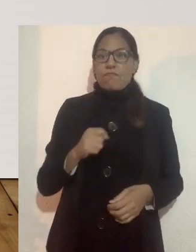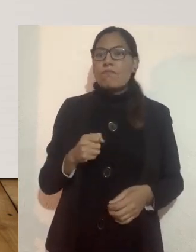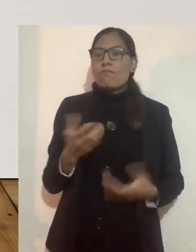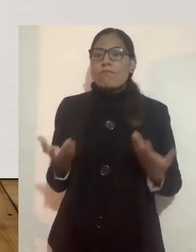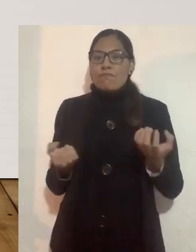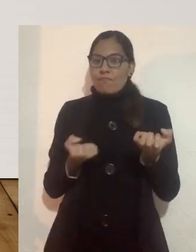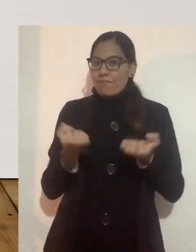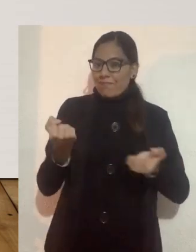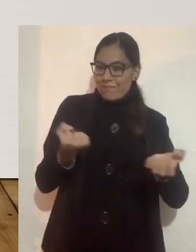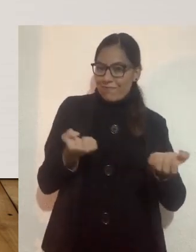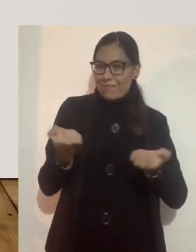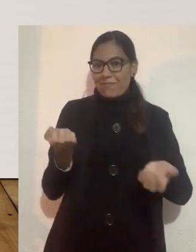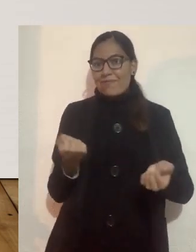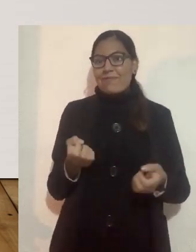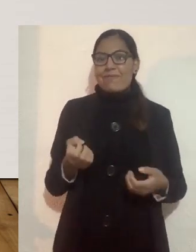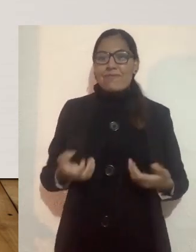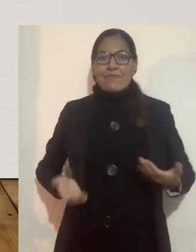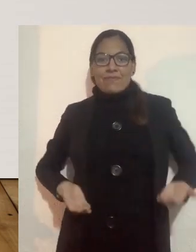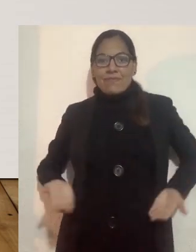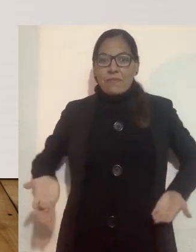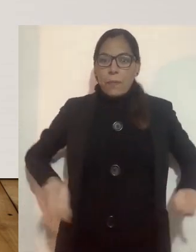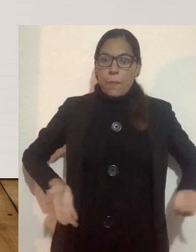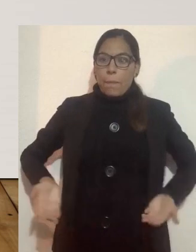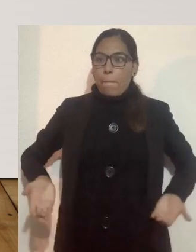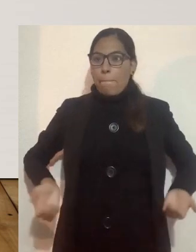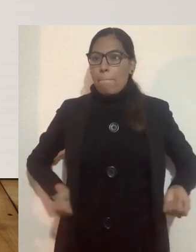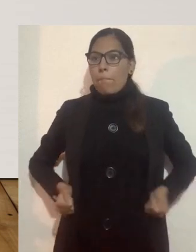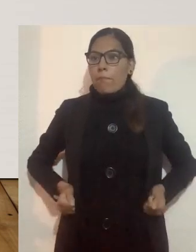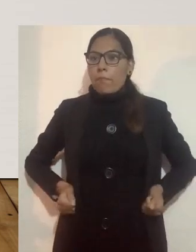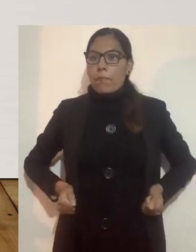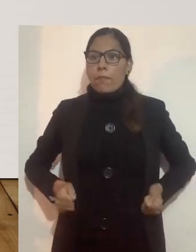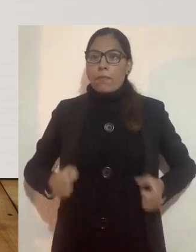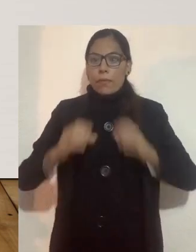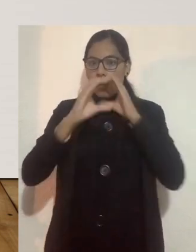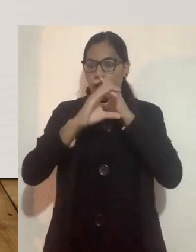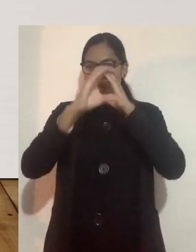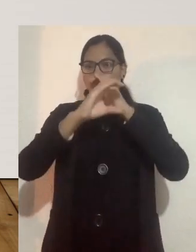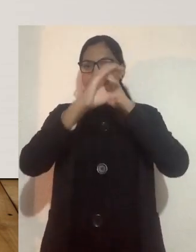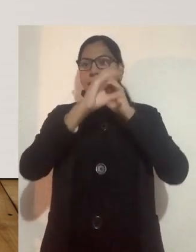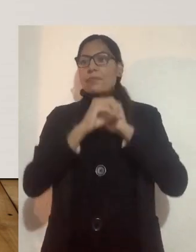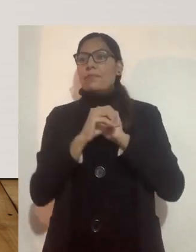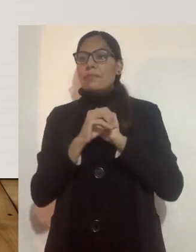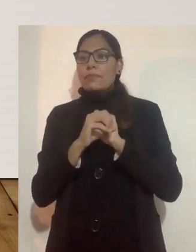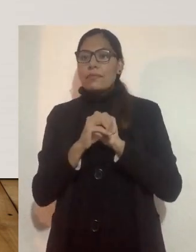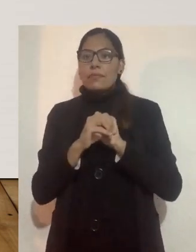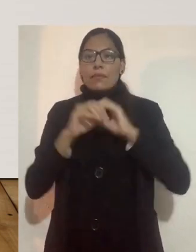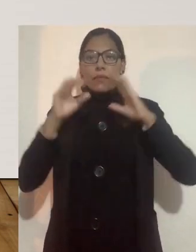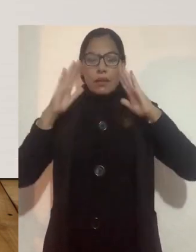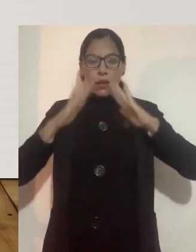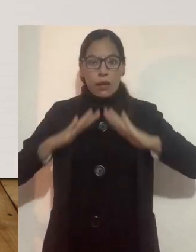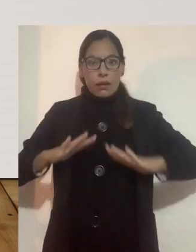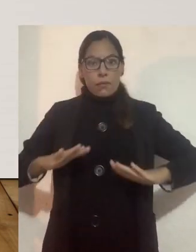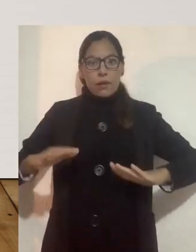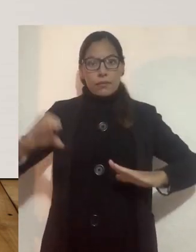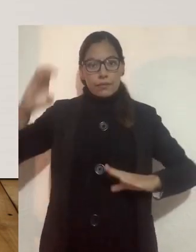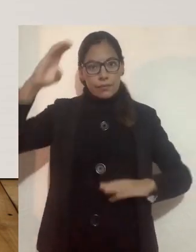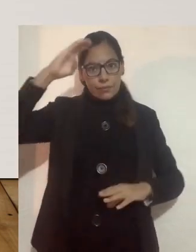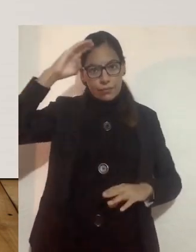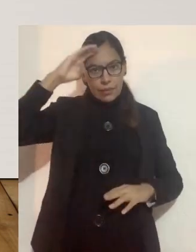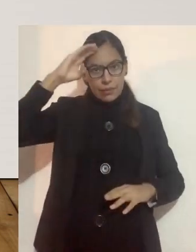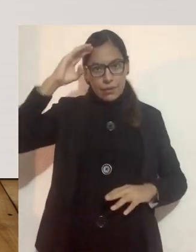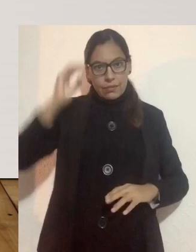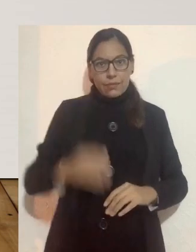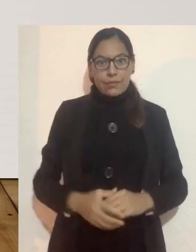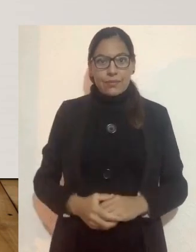gustan, que disfrutas hacer, cosas que te hacen sentir feliz, como por ejemplo hacer